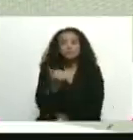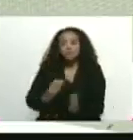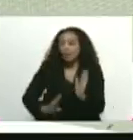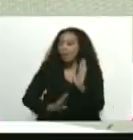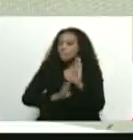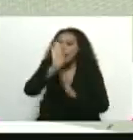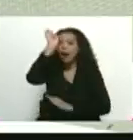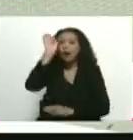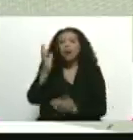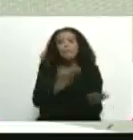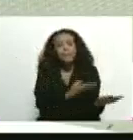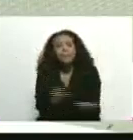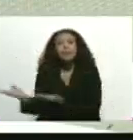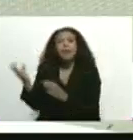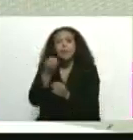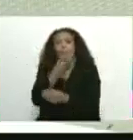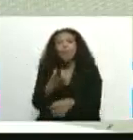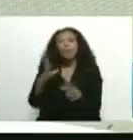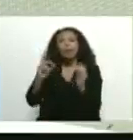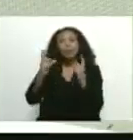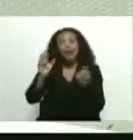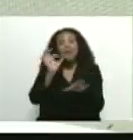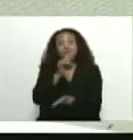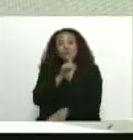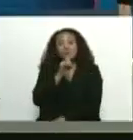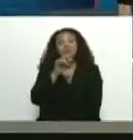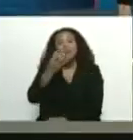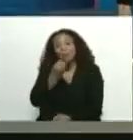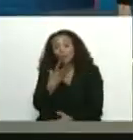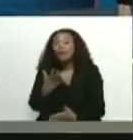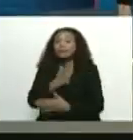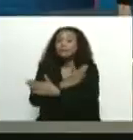Bienvenidos. Buena noticia.